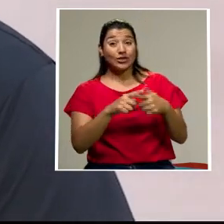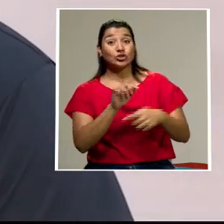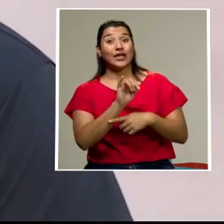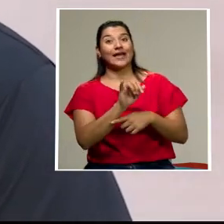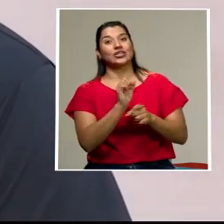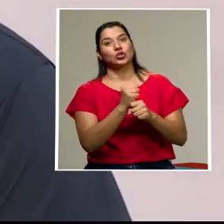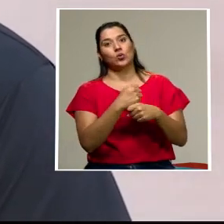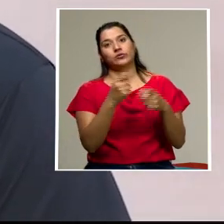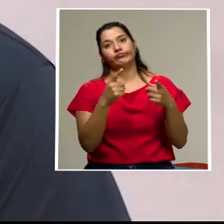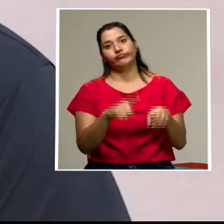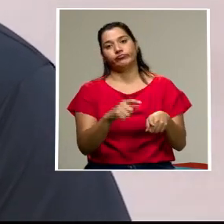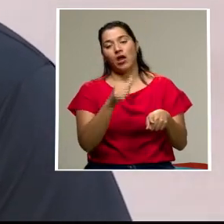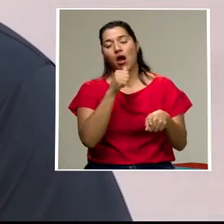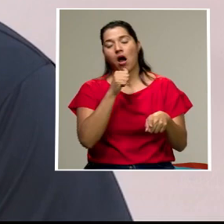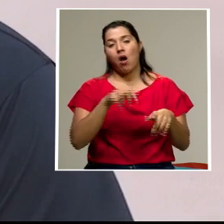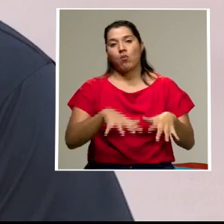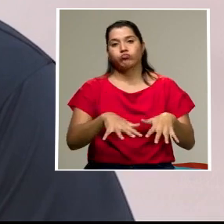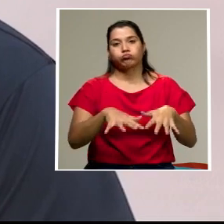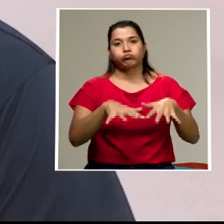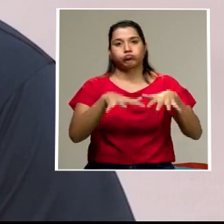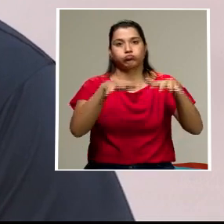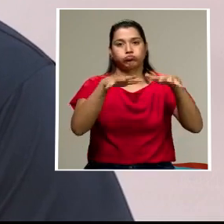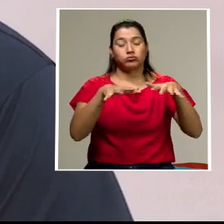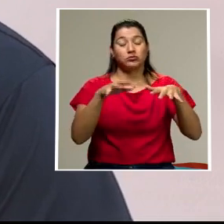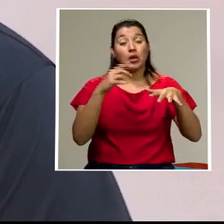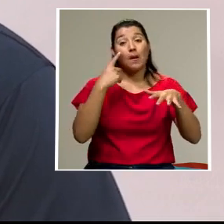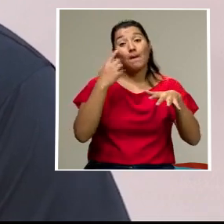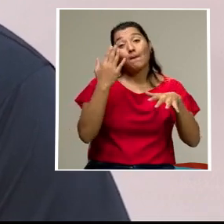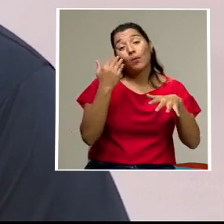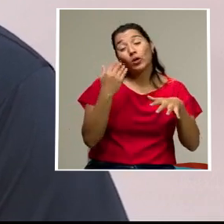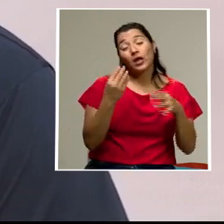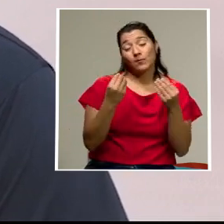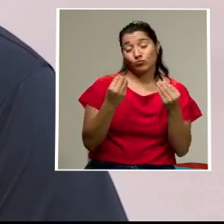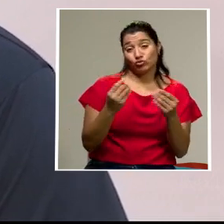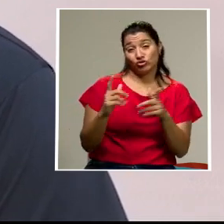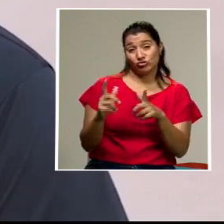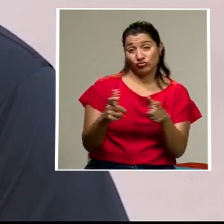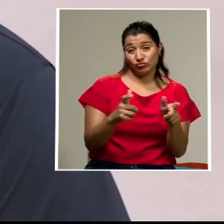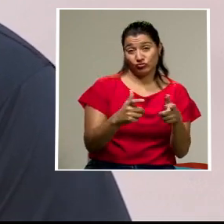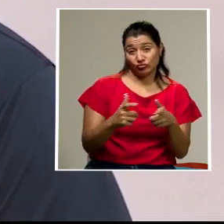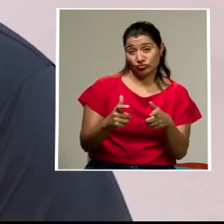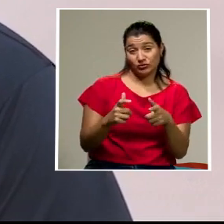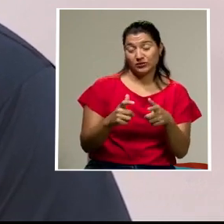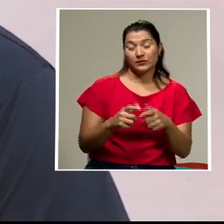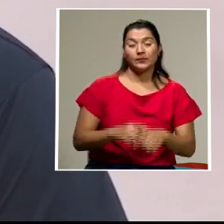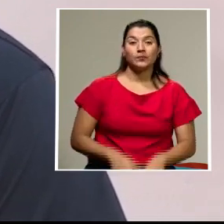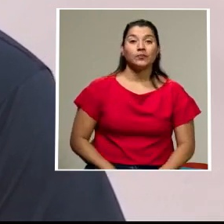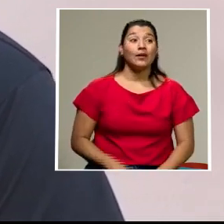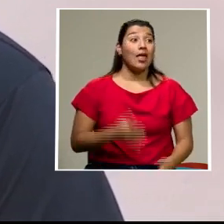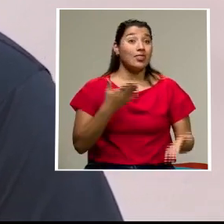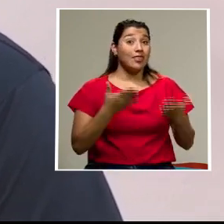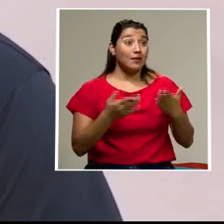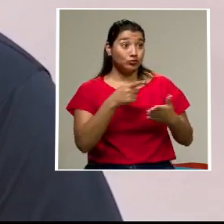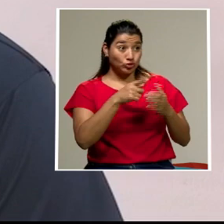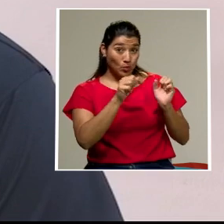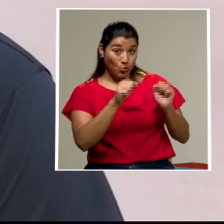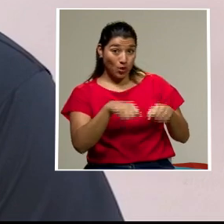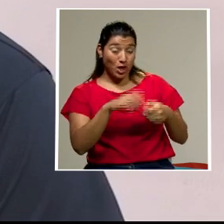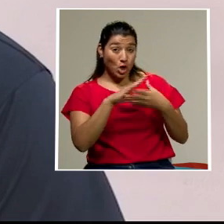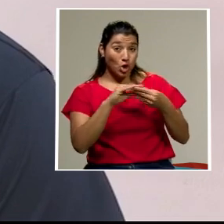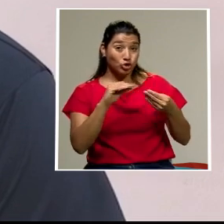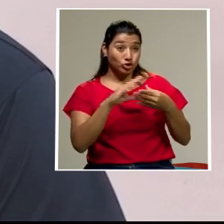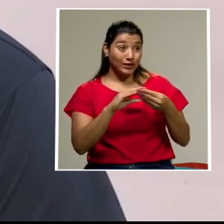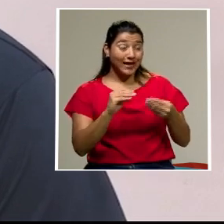estas inundaciones propiamente por el colapso de la red pluvial o del alcantarillado. Tal vez si nos cuenta un poco el trabajo que hace